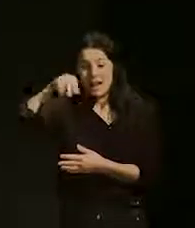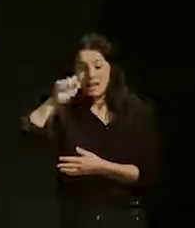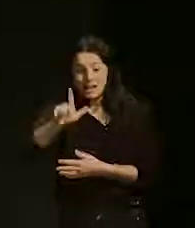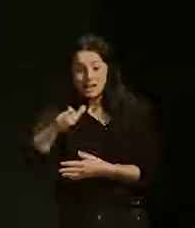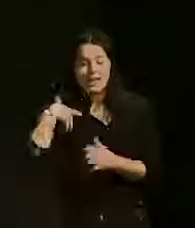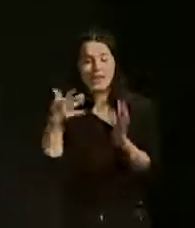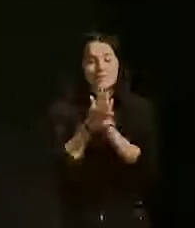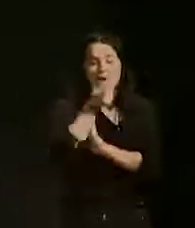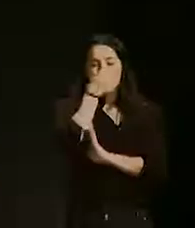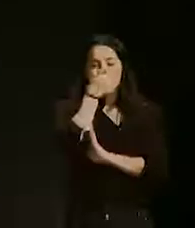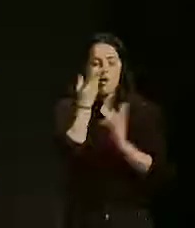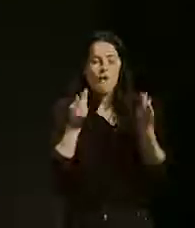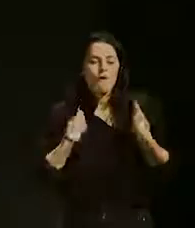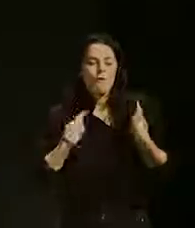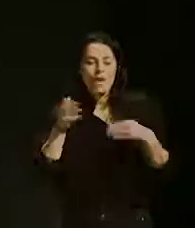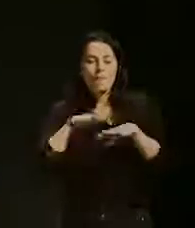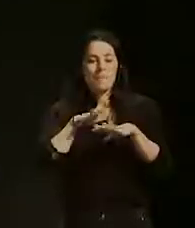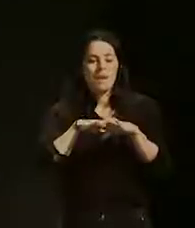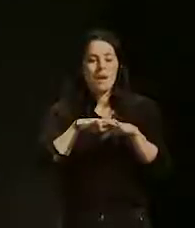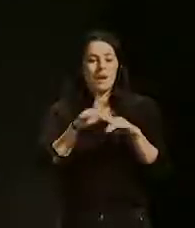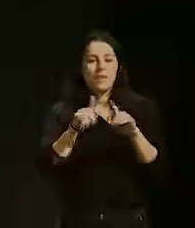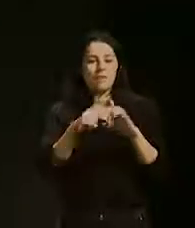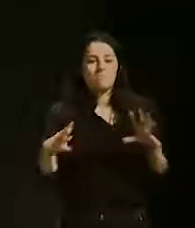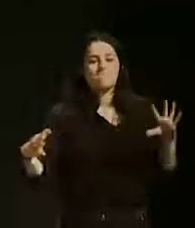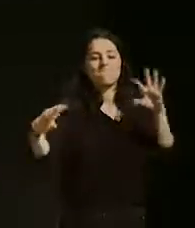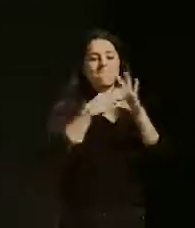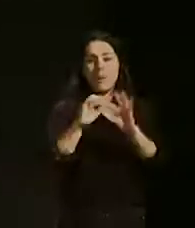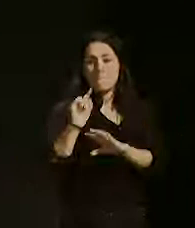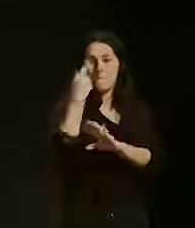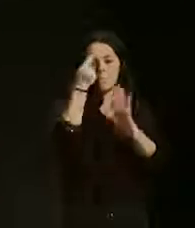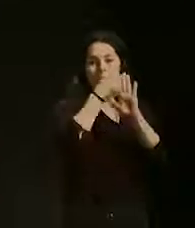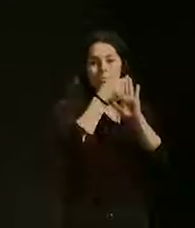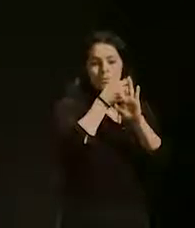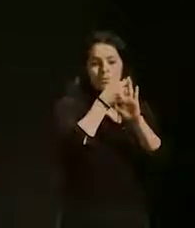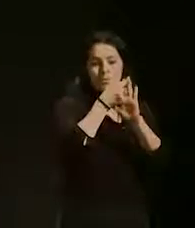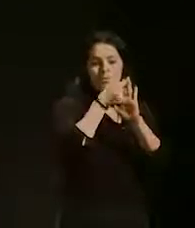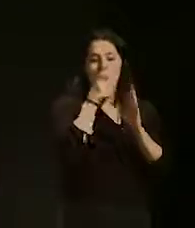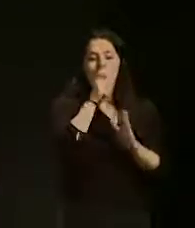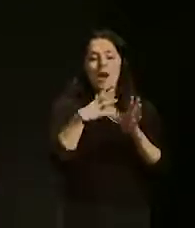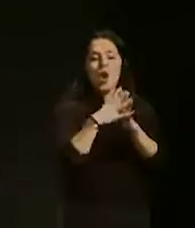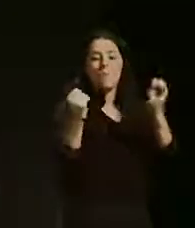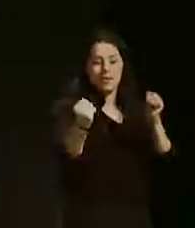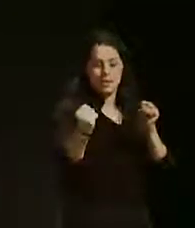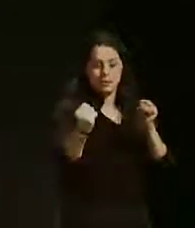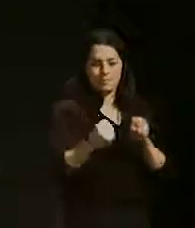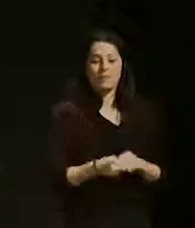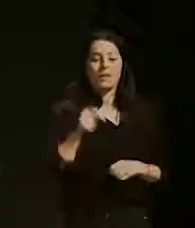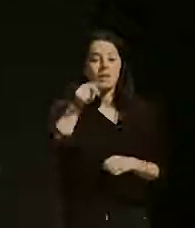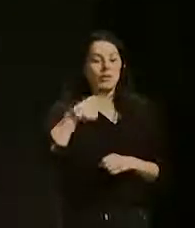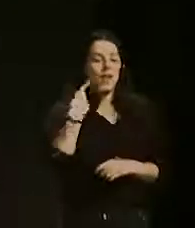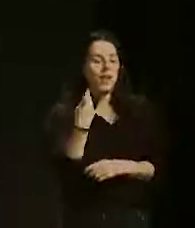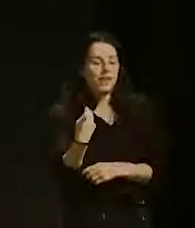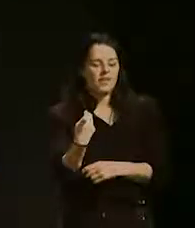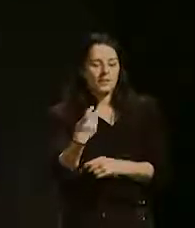vida, conectando ya con el primer punto, que son complicidades. Esas complicidades que son